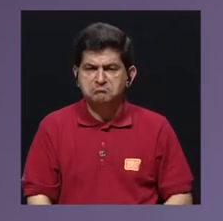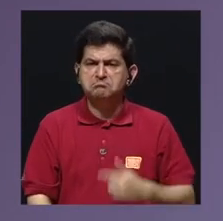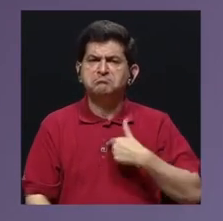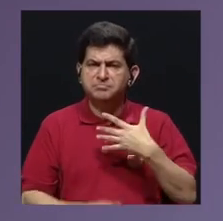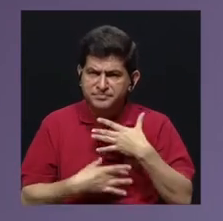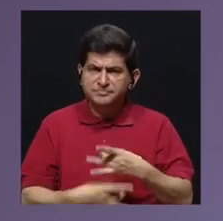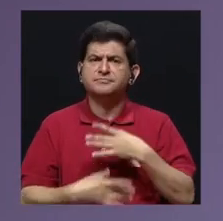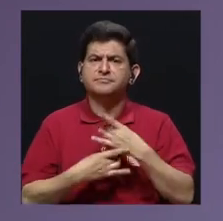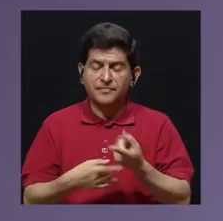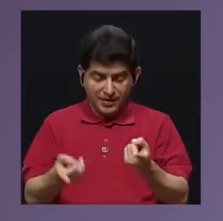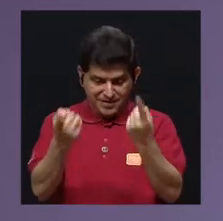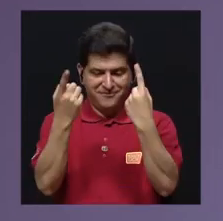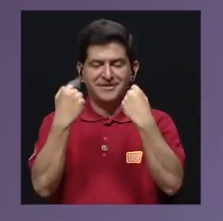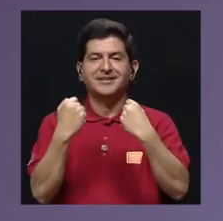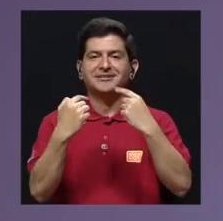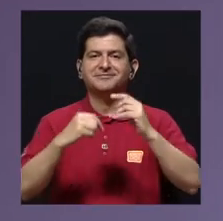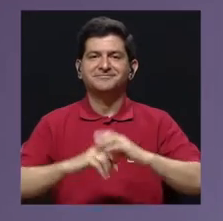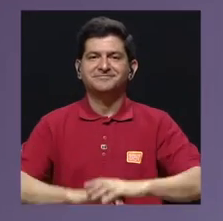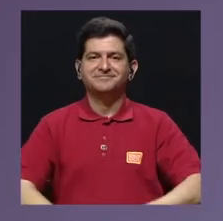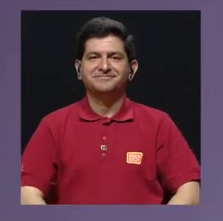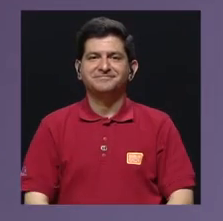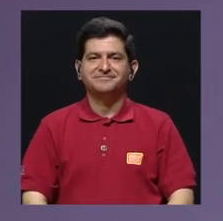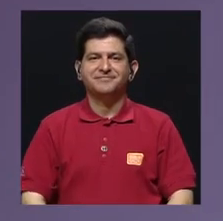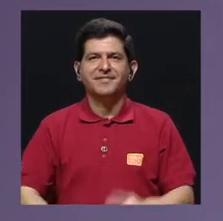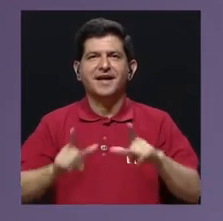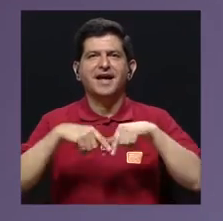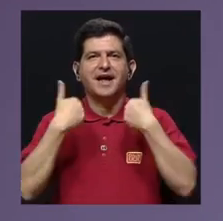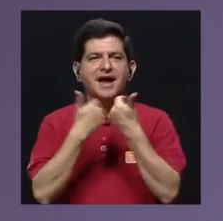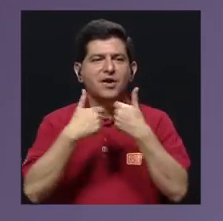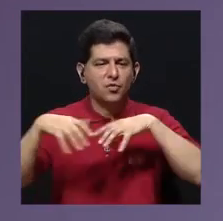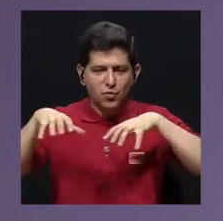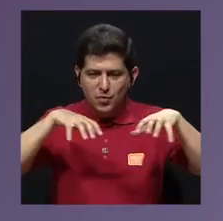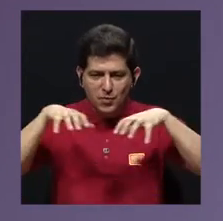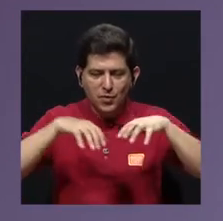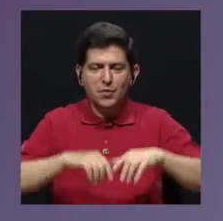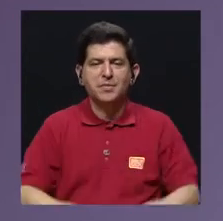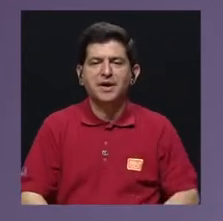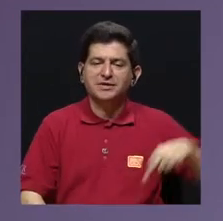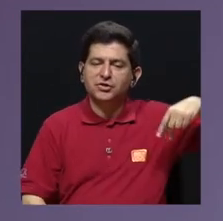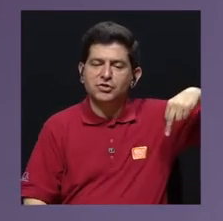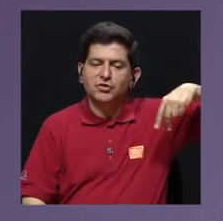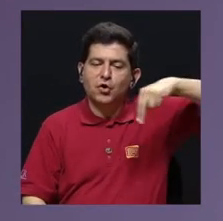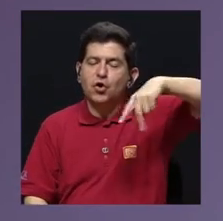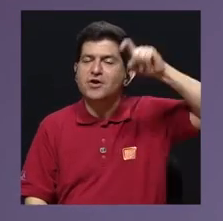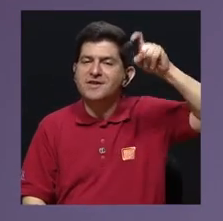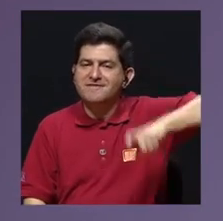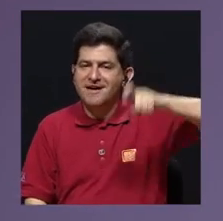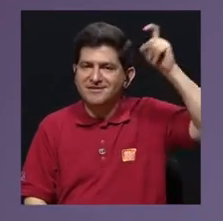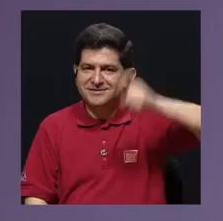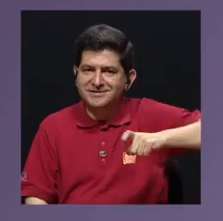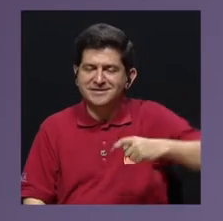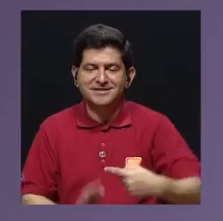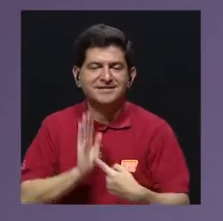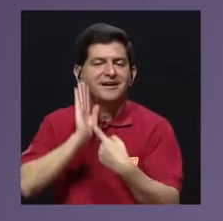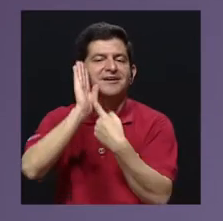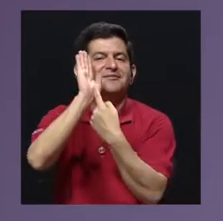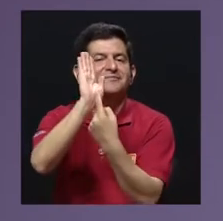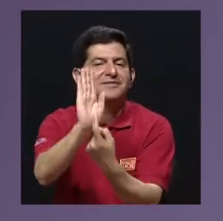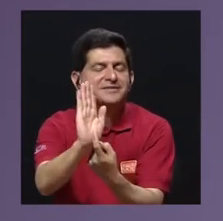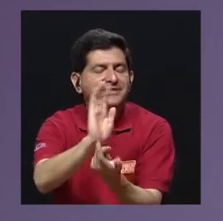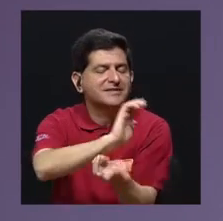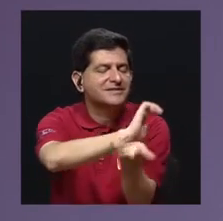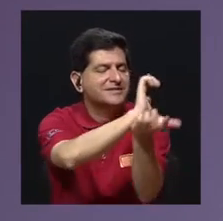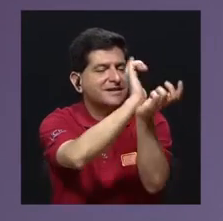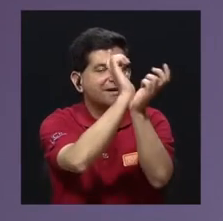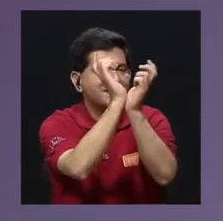movimiento Caminando necesita, ¿verdad? O presenta esa necesidad de cambiarse y realmente convertirse en una colectiva, porque ya